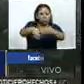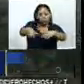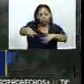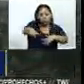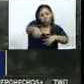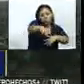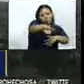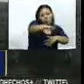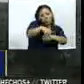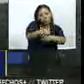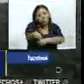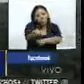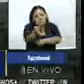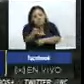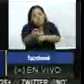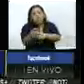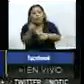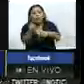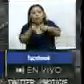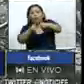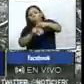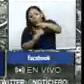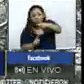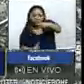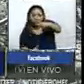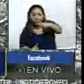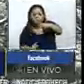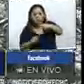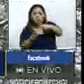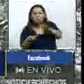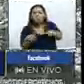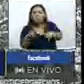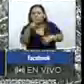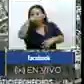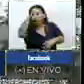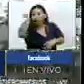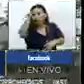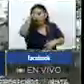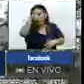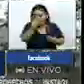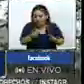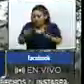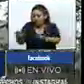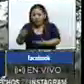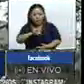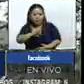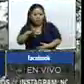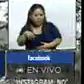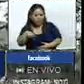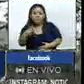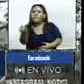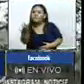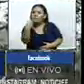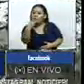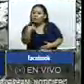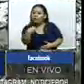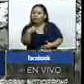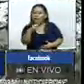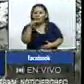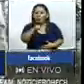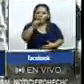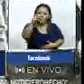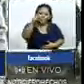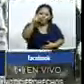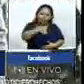Coatepeque pescando. Se ahogó, buscando sustento para los suyos. Tras esa